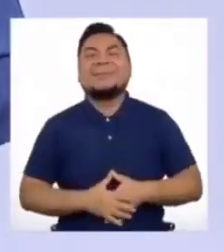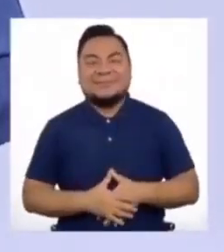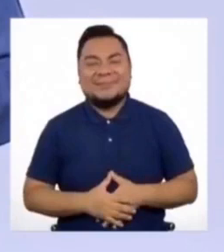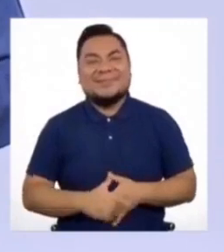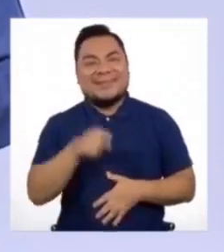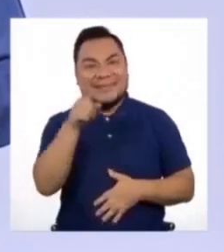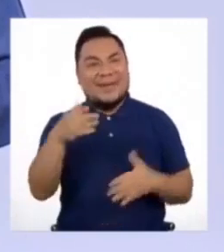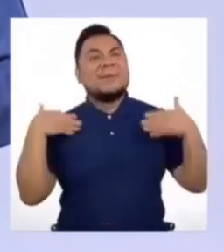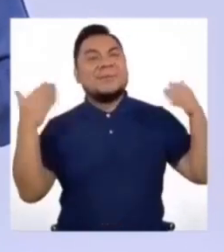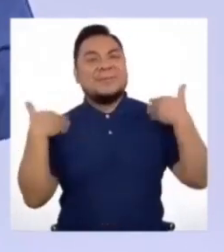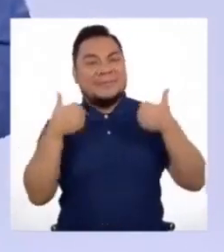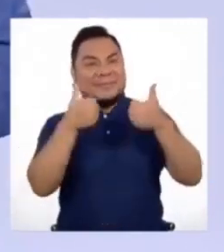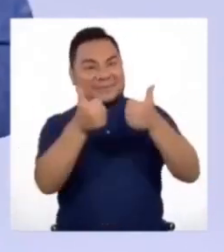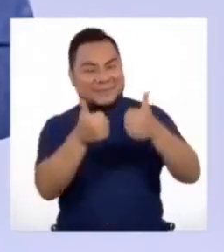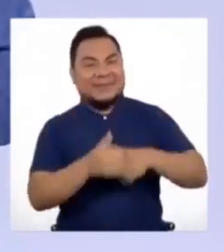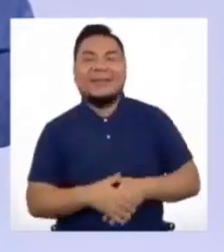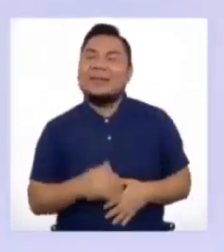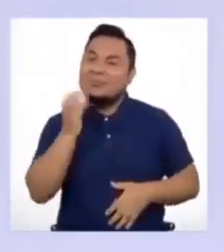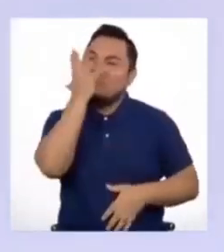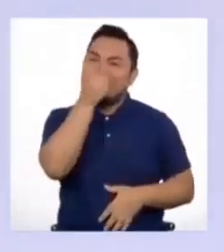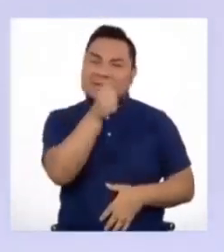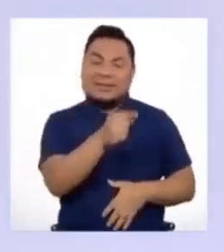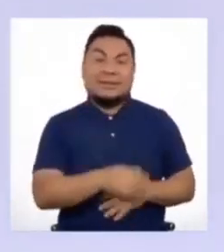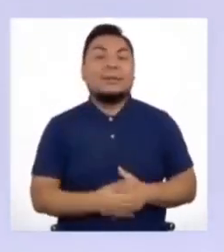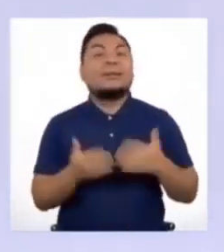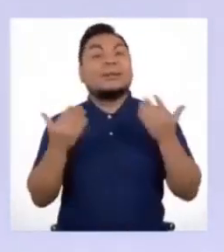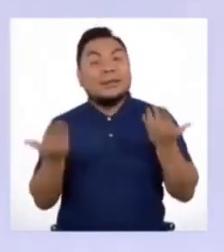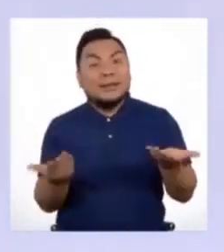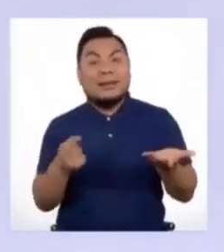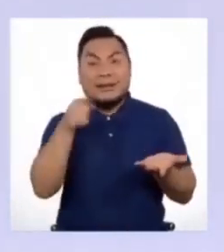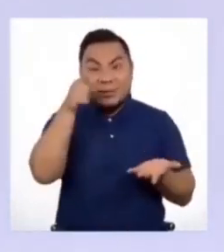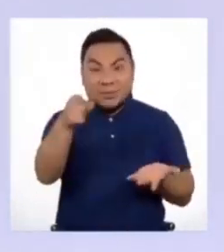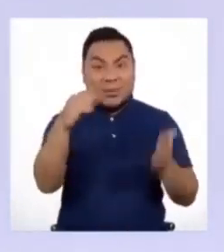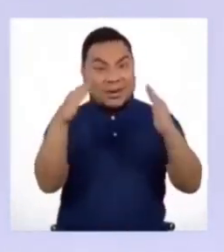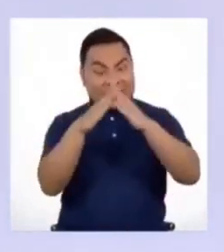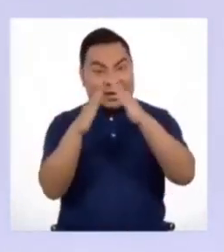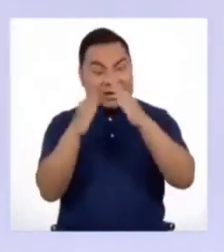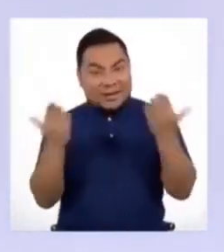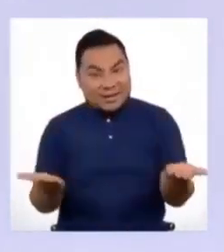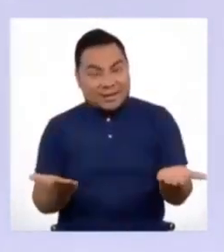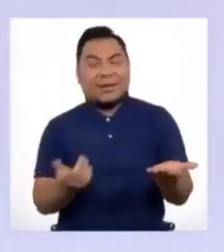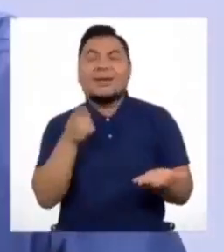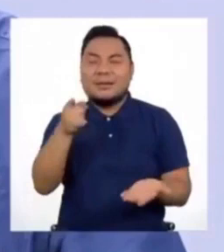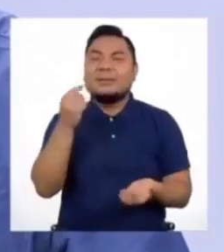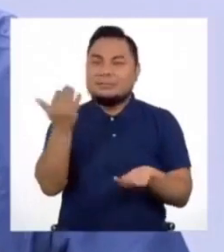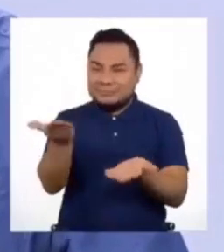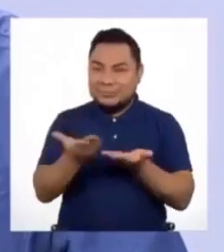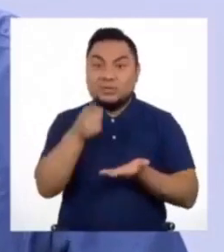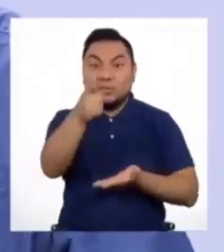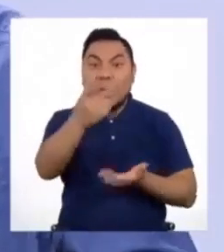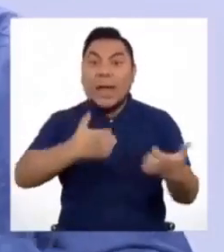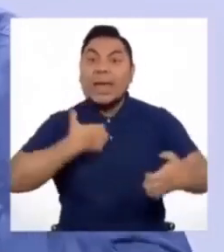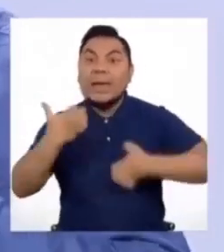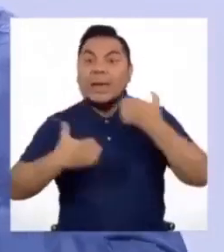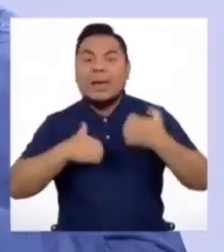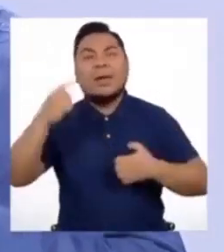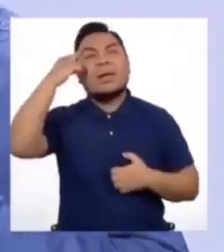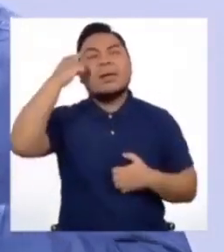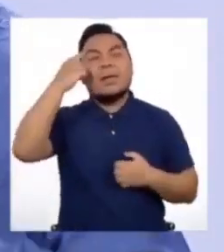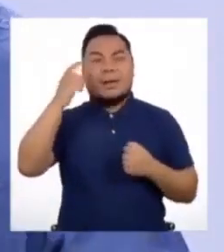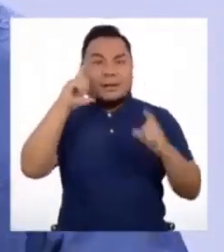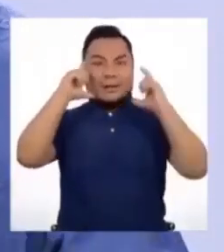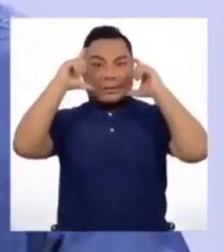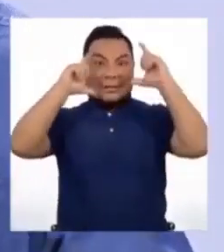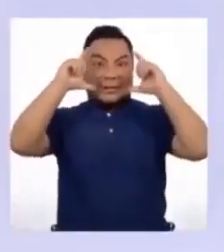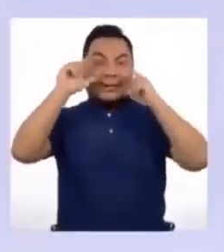muy entusiasta, Patricia. ¡Qué bonito eso! Y ahora a ti que estás en casa, te invitamos a pensar en esas emociones y expresarlas